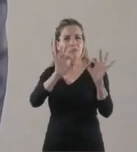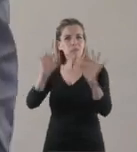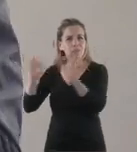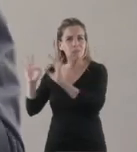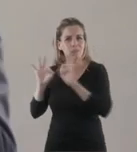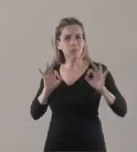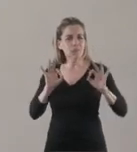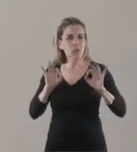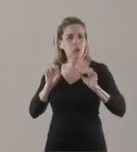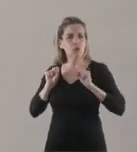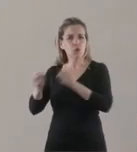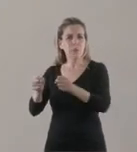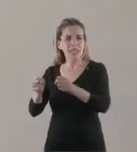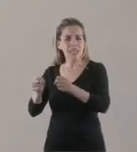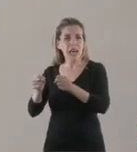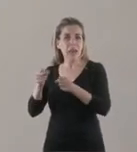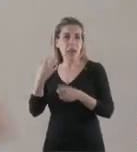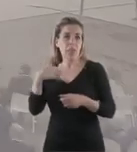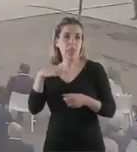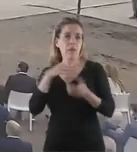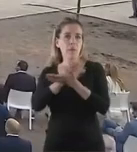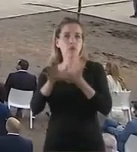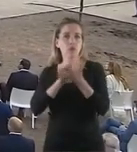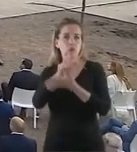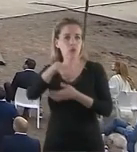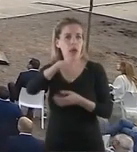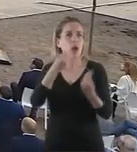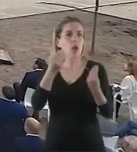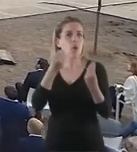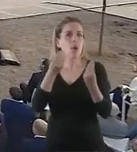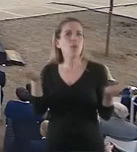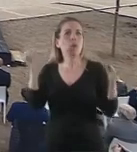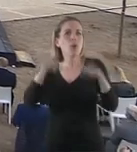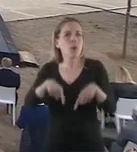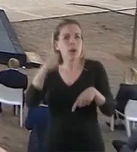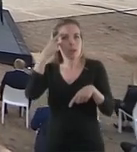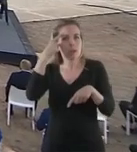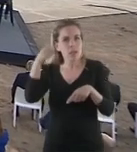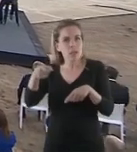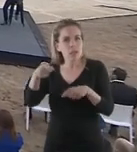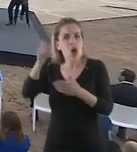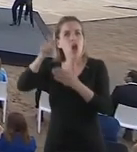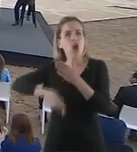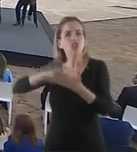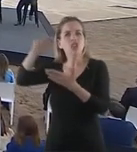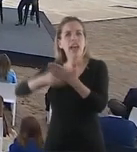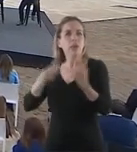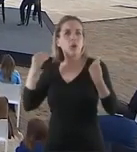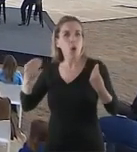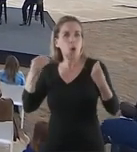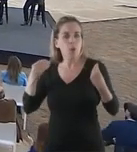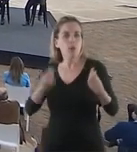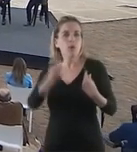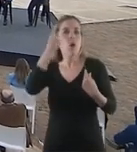y había que resolver cómo reiniciar esos contratos y un día jorge